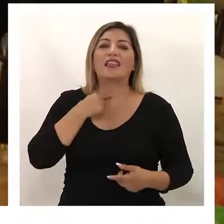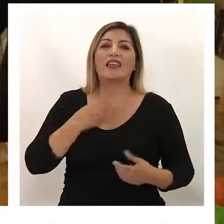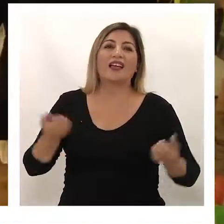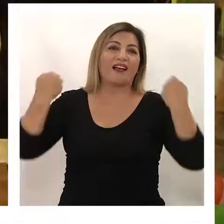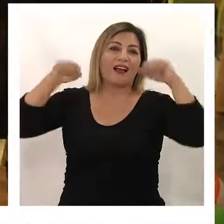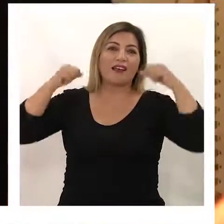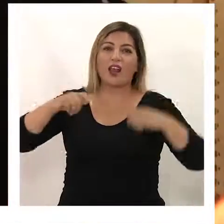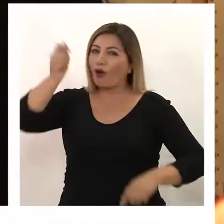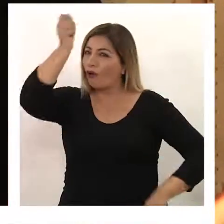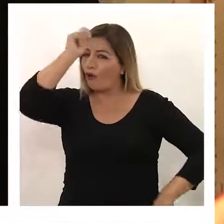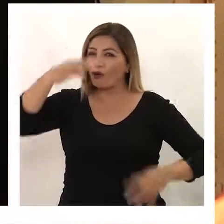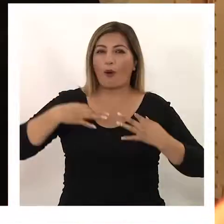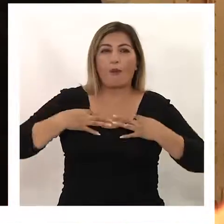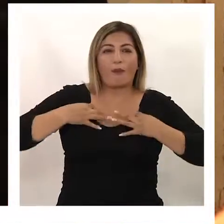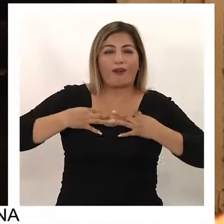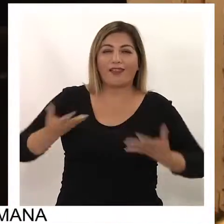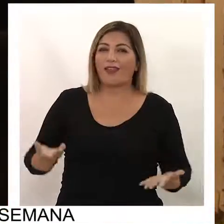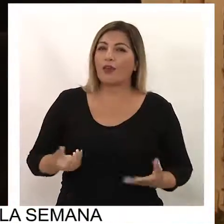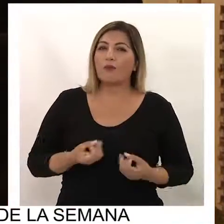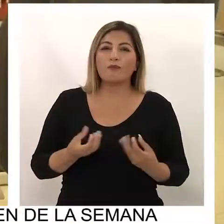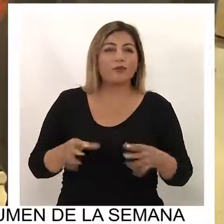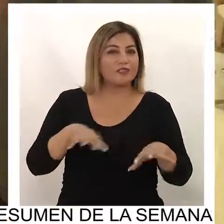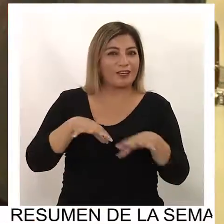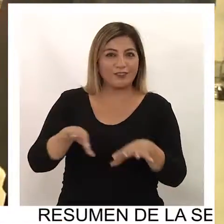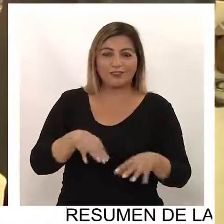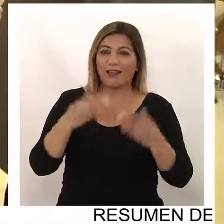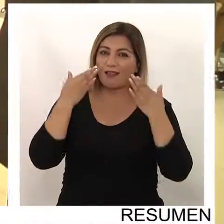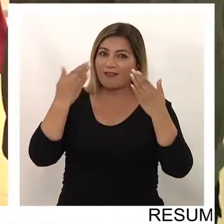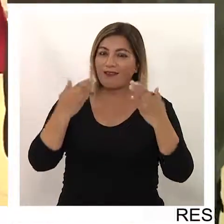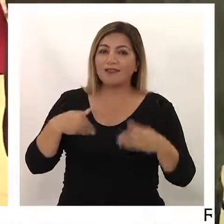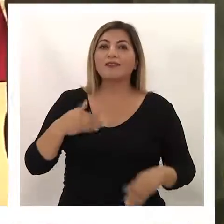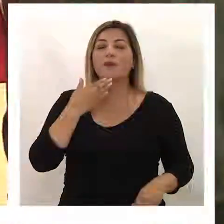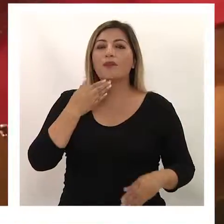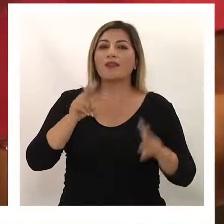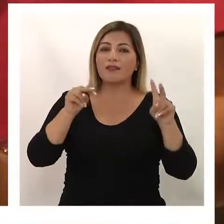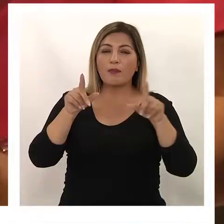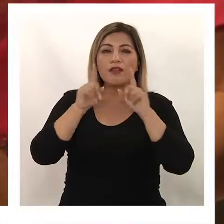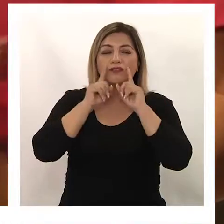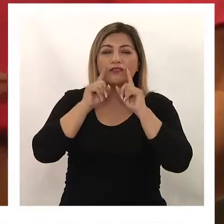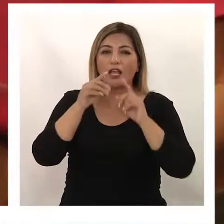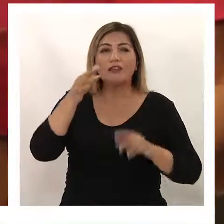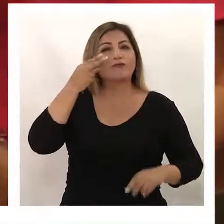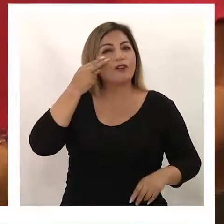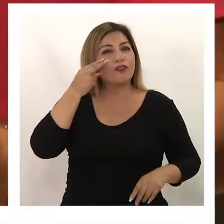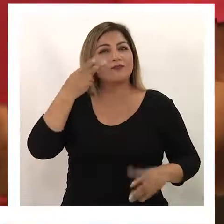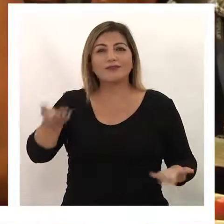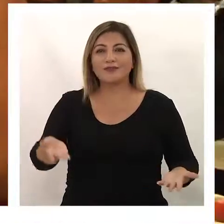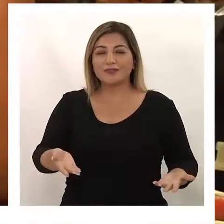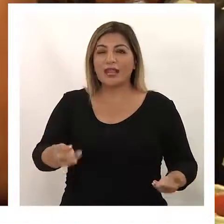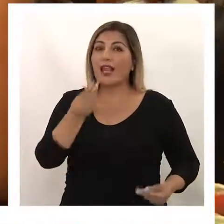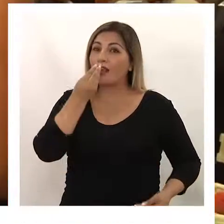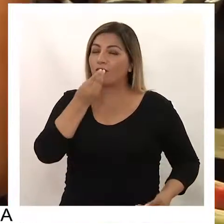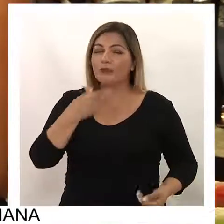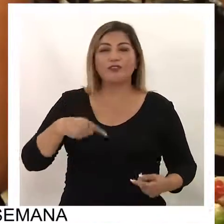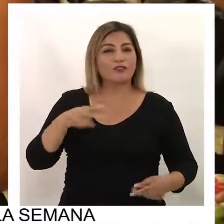un montón de souvenirs que además han aprendido los hoteles toda nuestra oferta gastronómica, hotelera así que feliz, muy bien